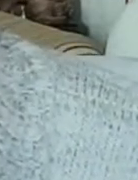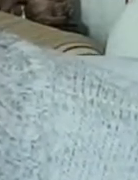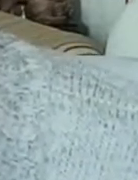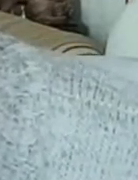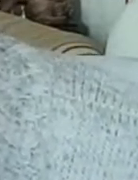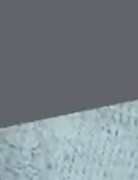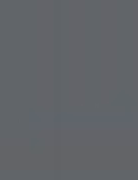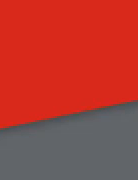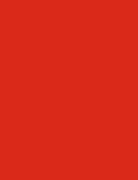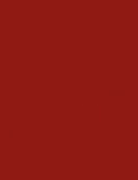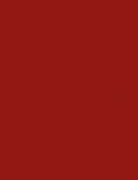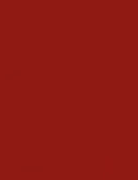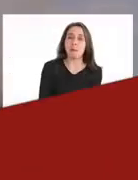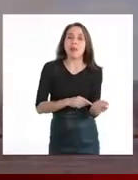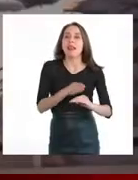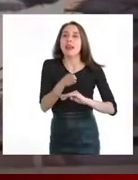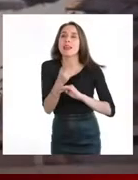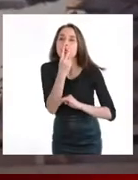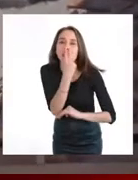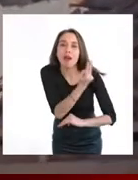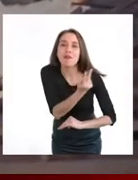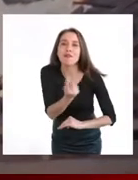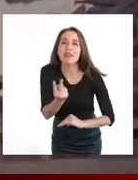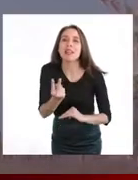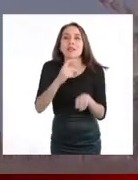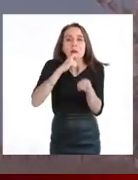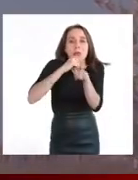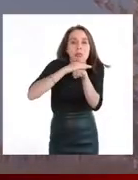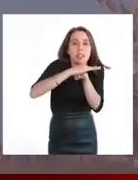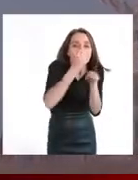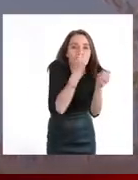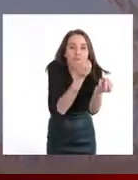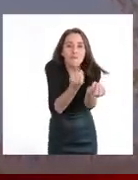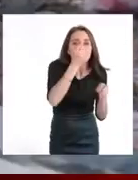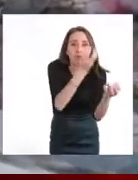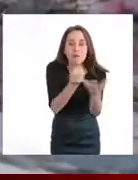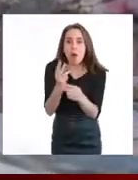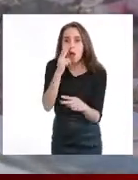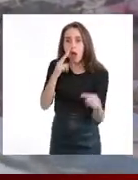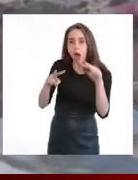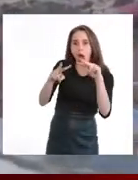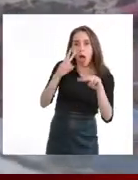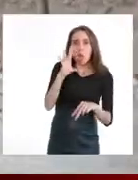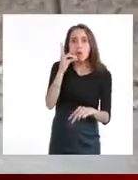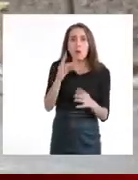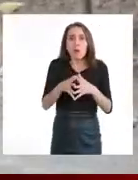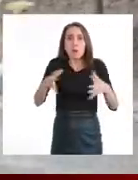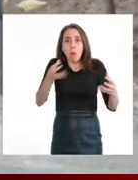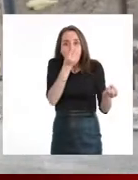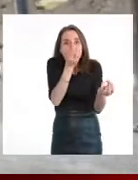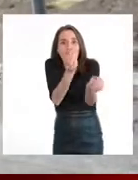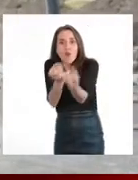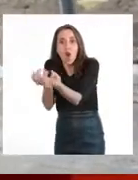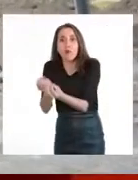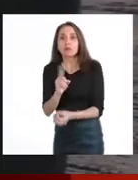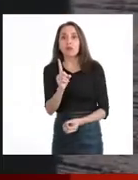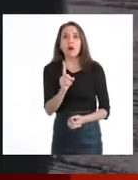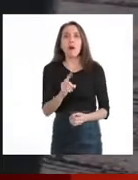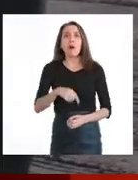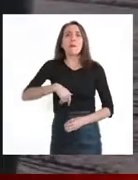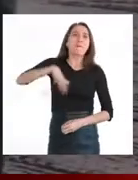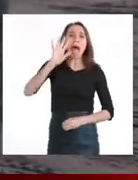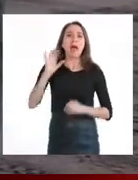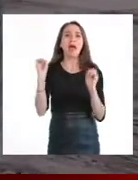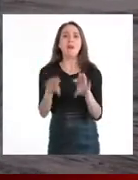carrete conocer conciencias de trayectoria y queremos participar de este nuevo escenario porque nosotros que estamos aquí y que